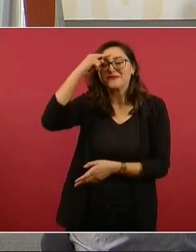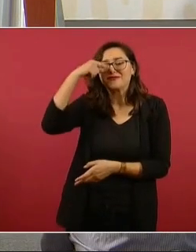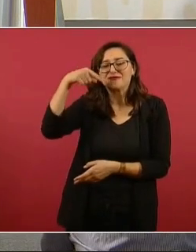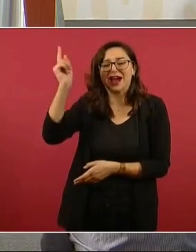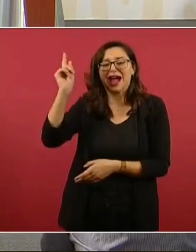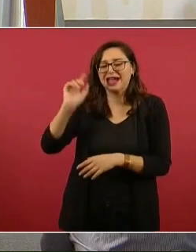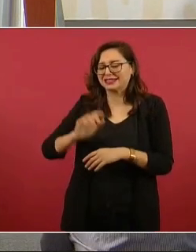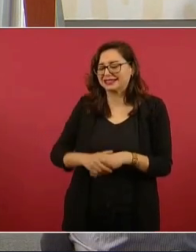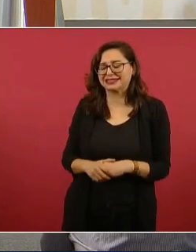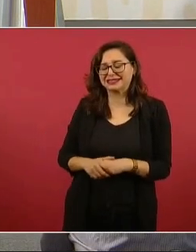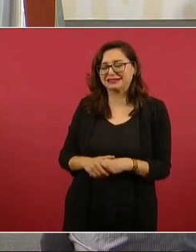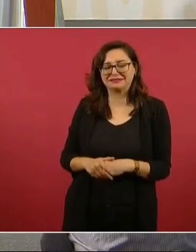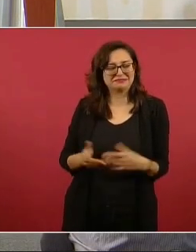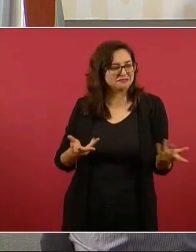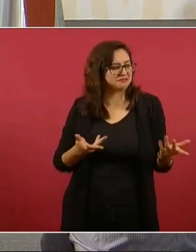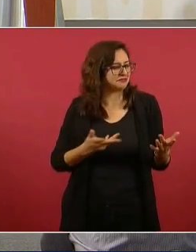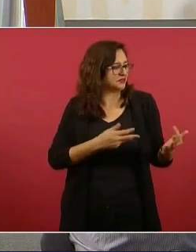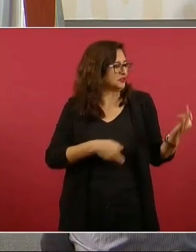¿Cómo fue